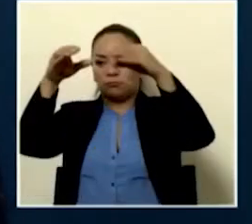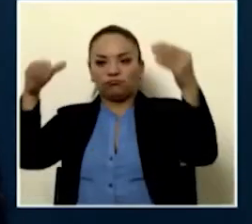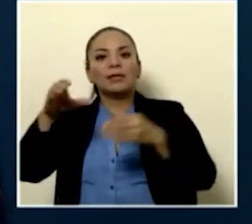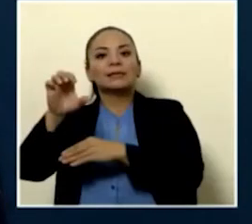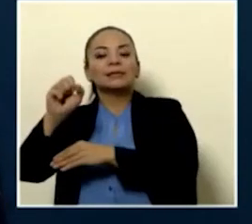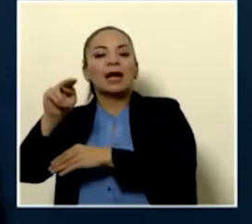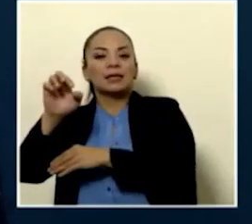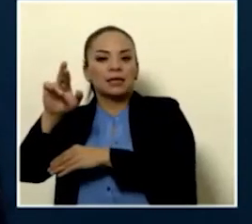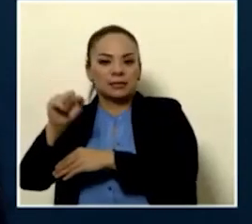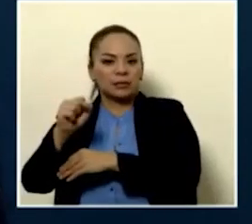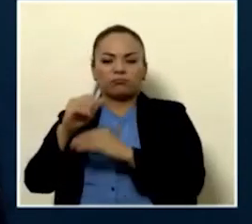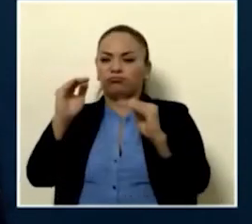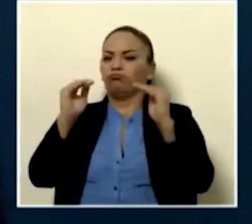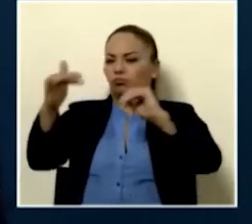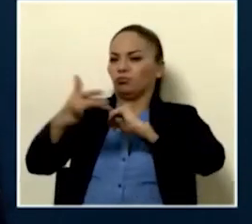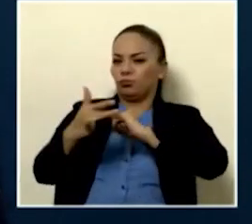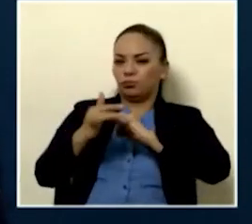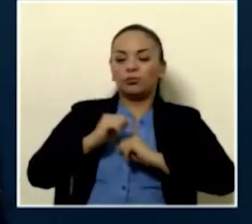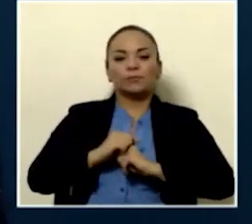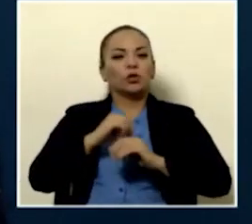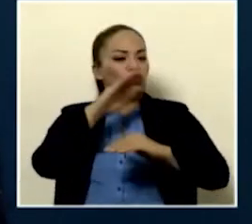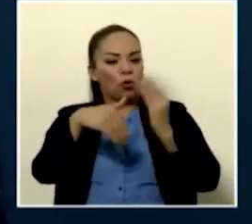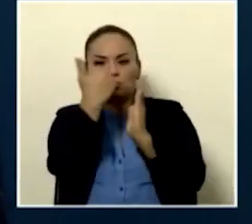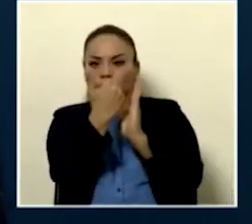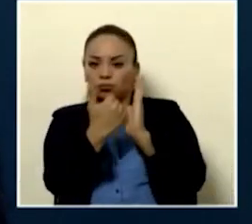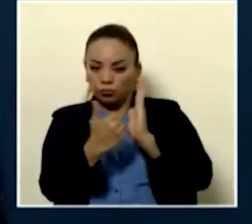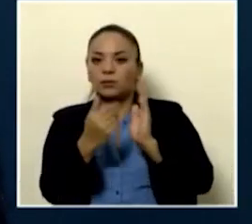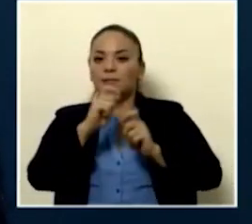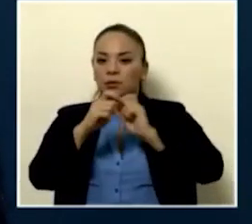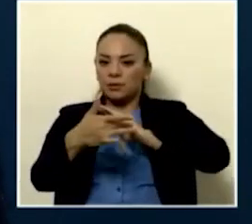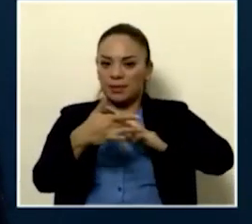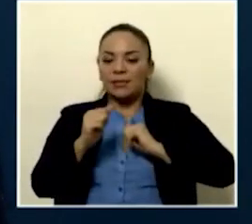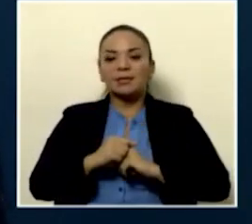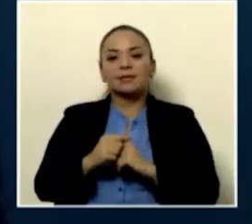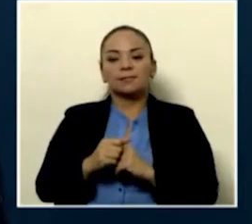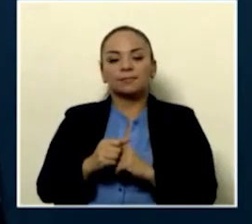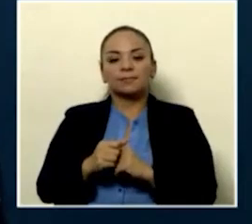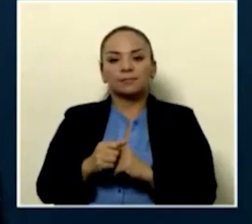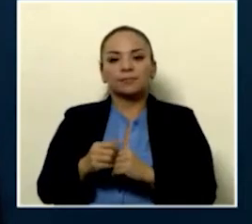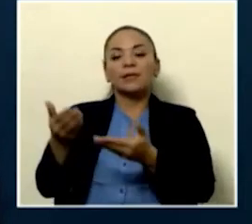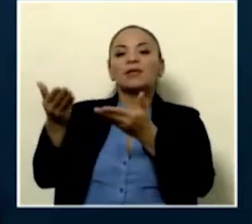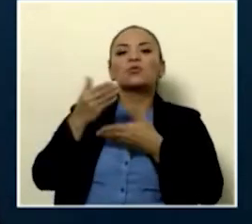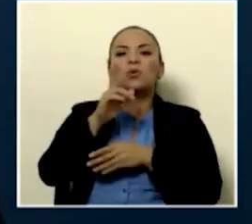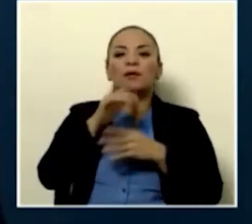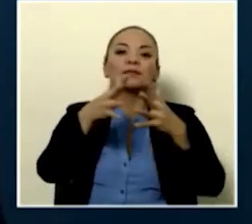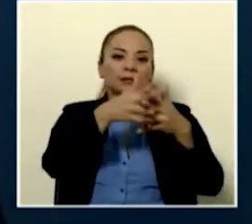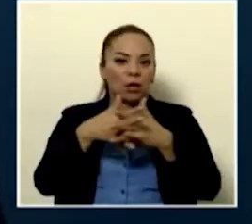punta, con las especificaciones técnicas que nos contribuyó el gobierno